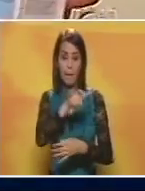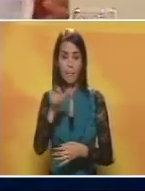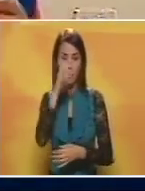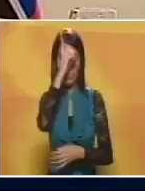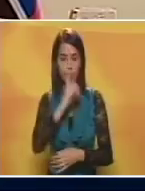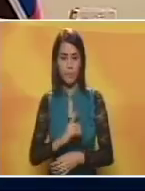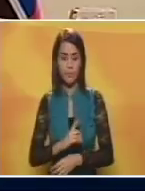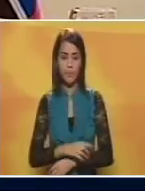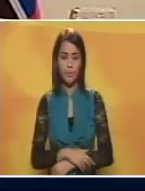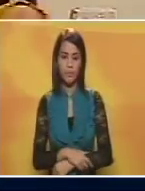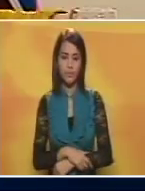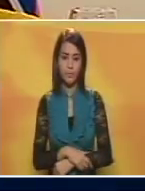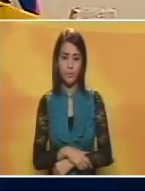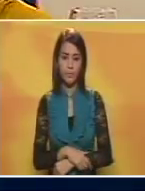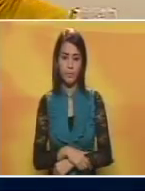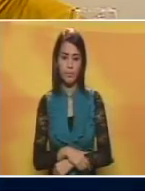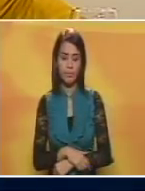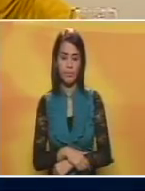personas.